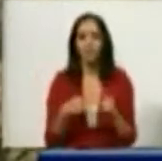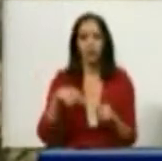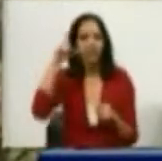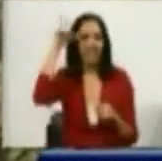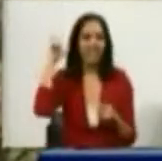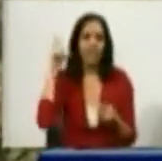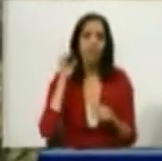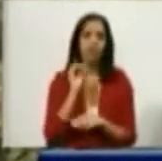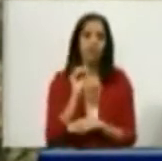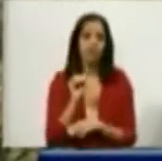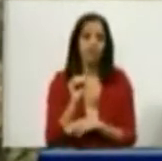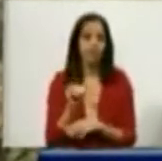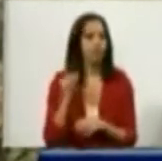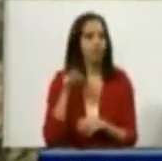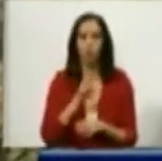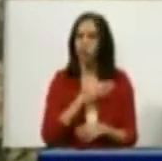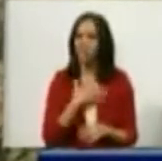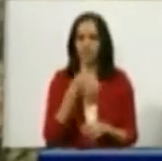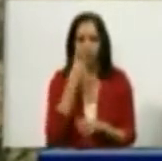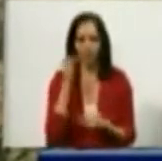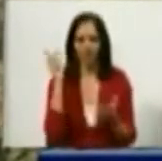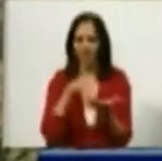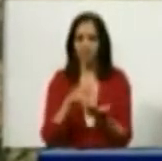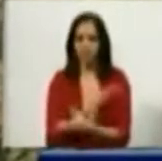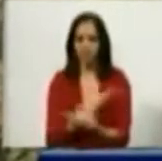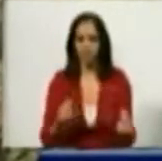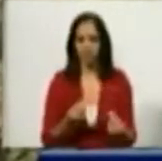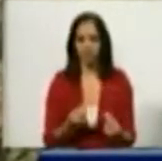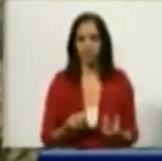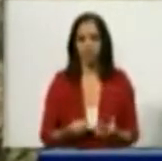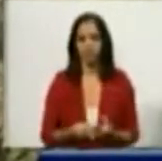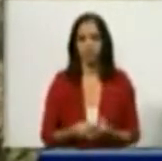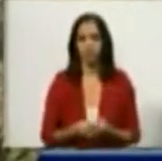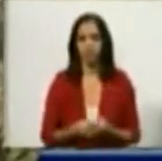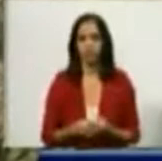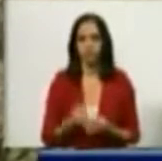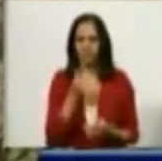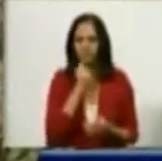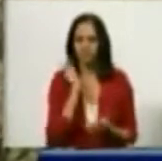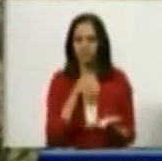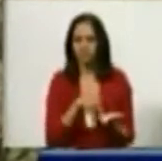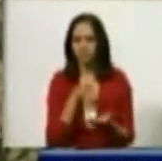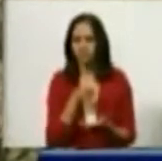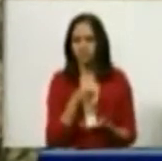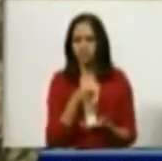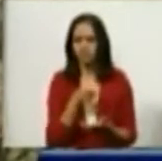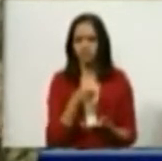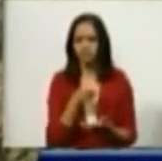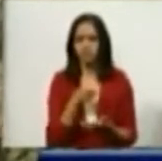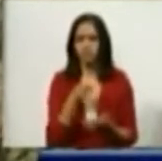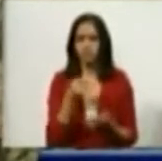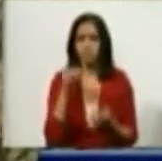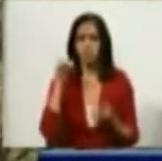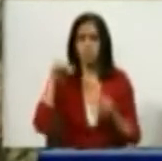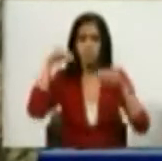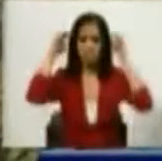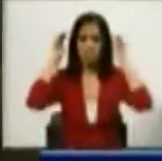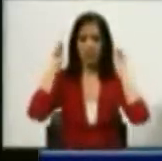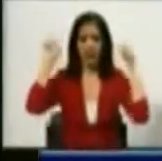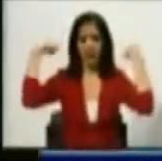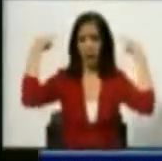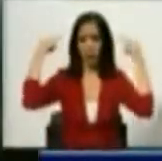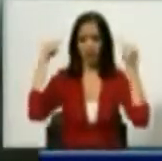ya le advirtieron que por allá no lo quieren ver ni en pintura aquí tienes ahí María La loca mándela